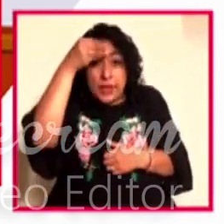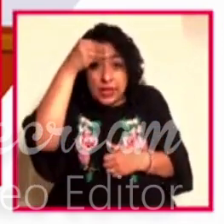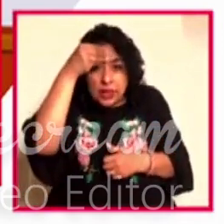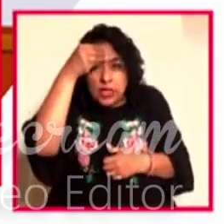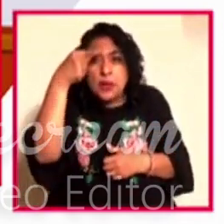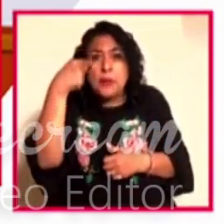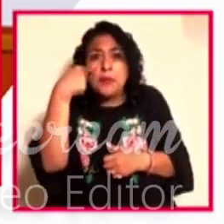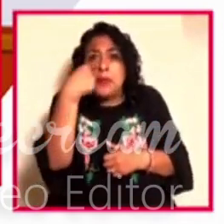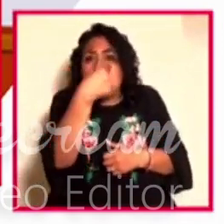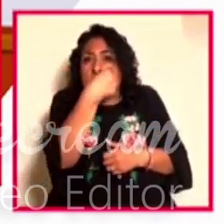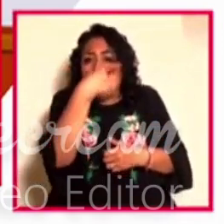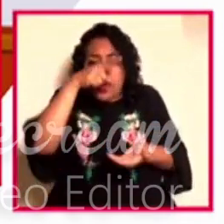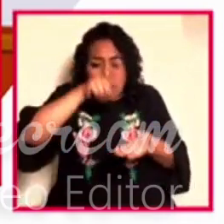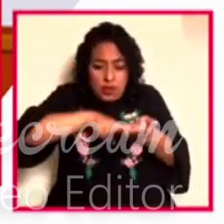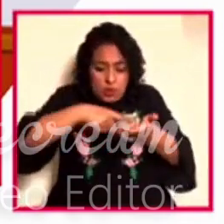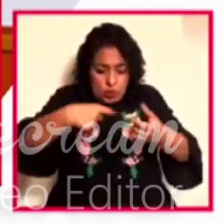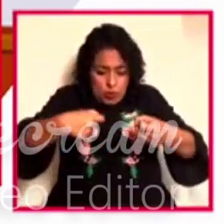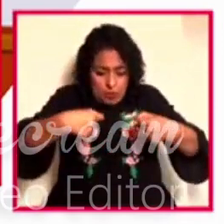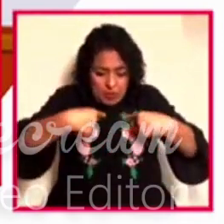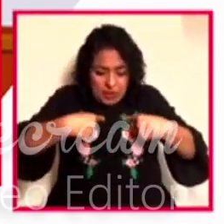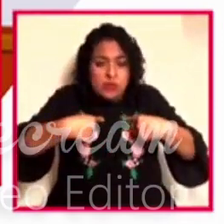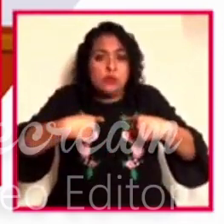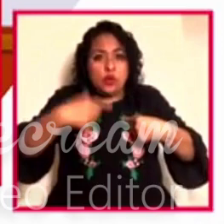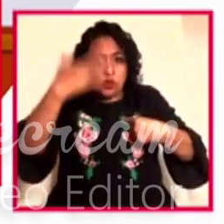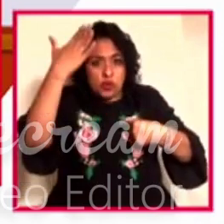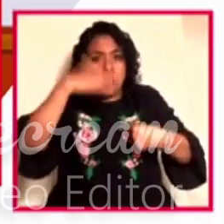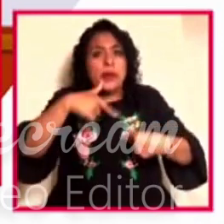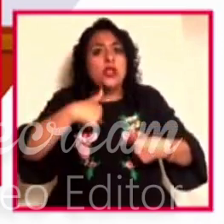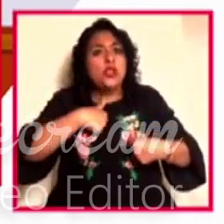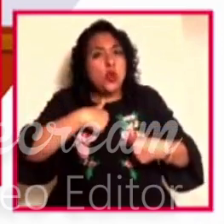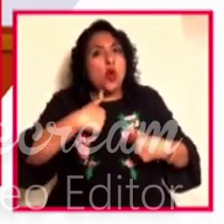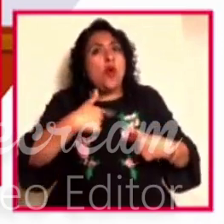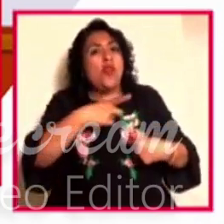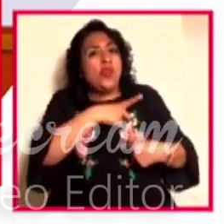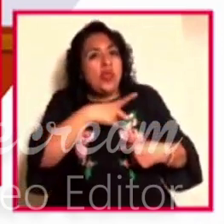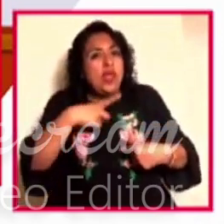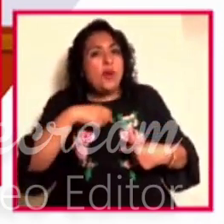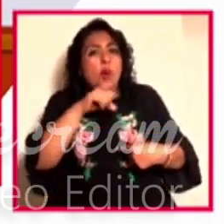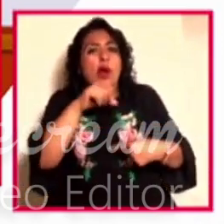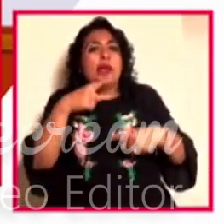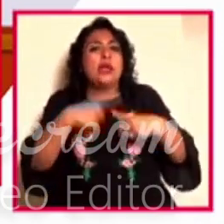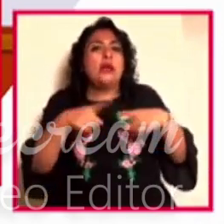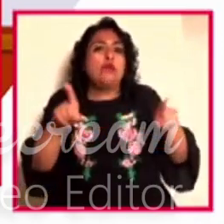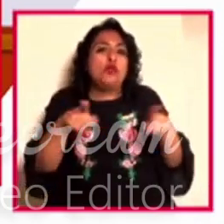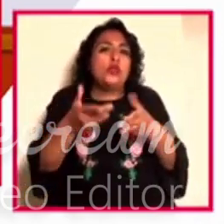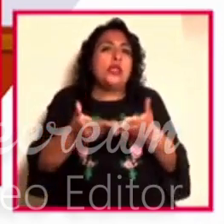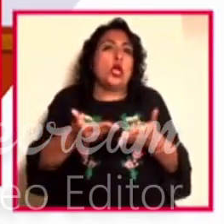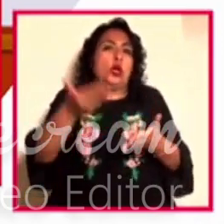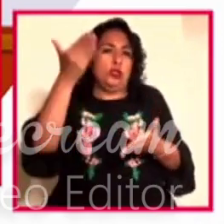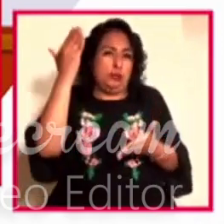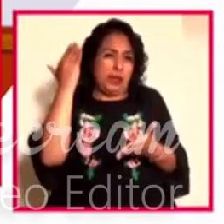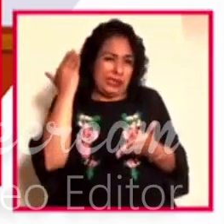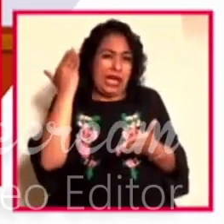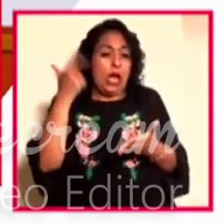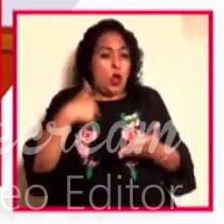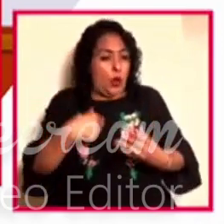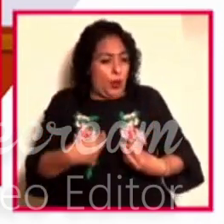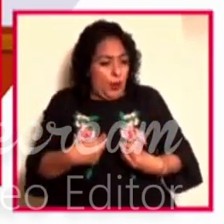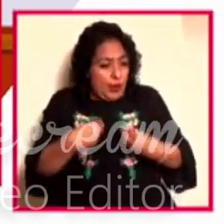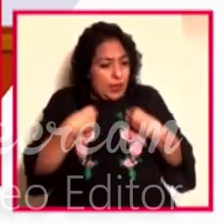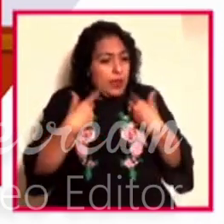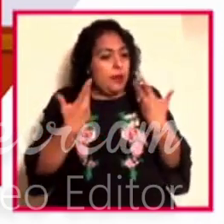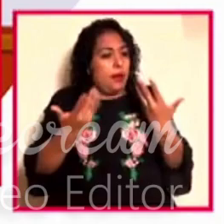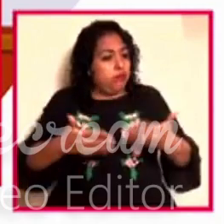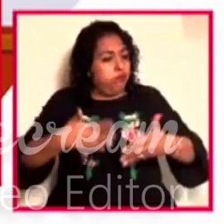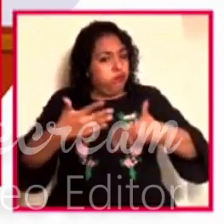dentro de mí mismo, sabiéndome deudor de los músicos del pasado y parte viva de ese flujo